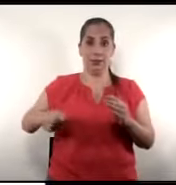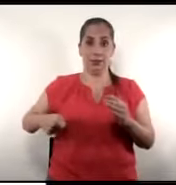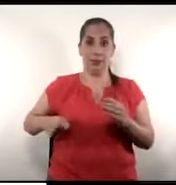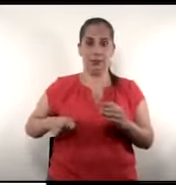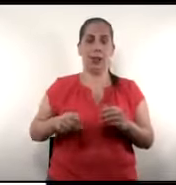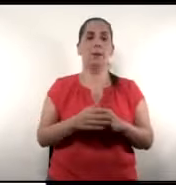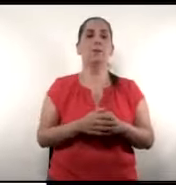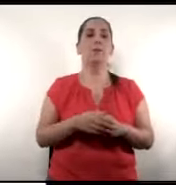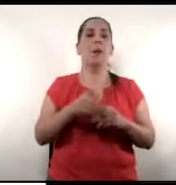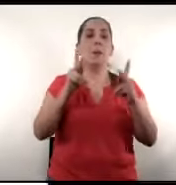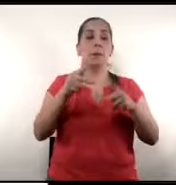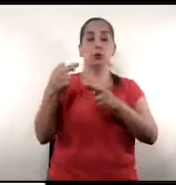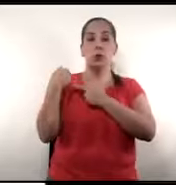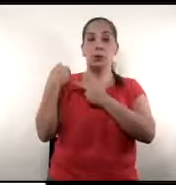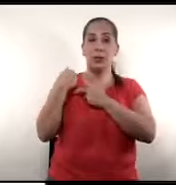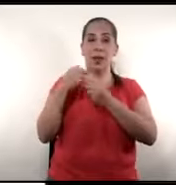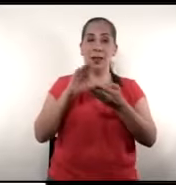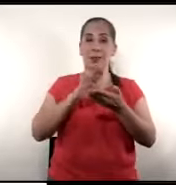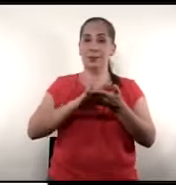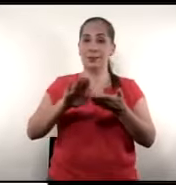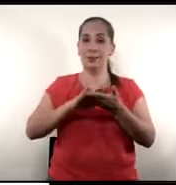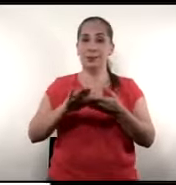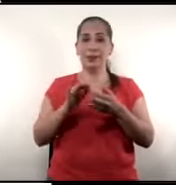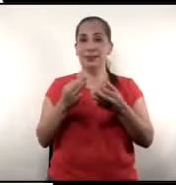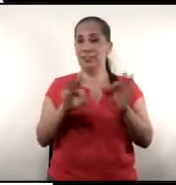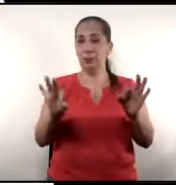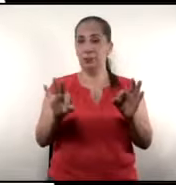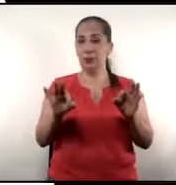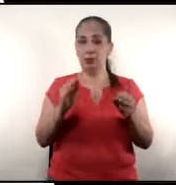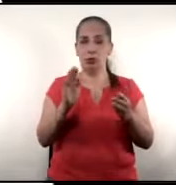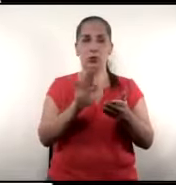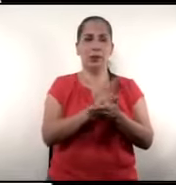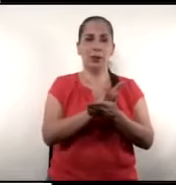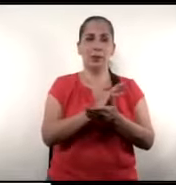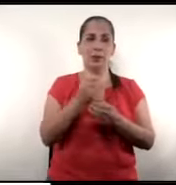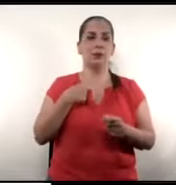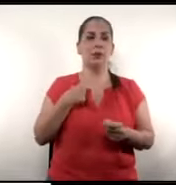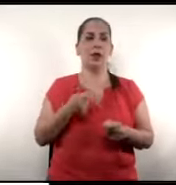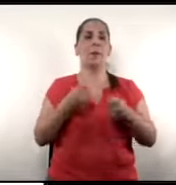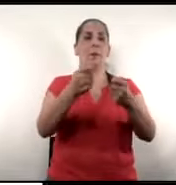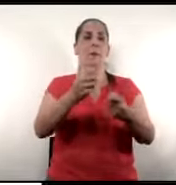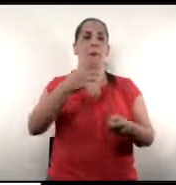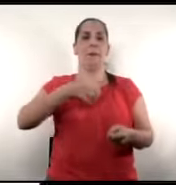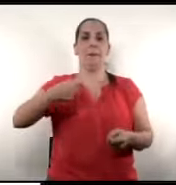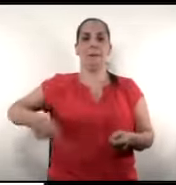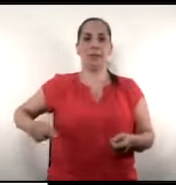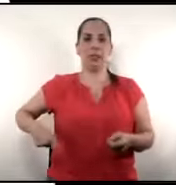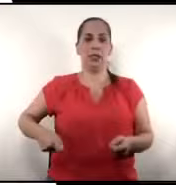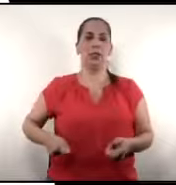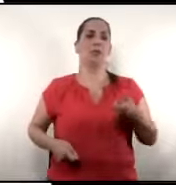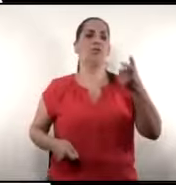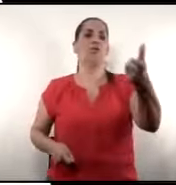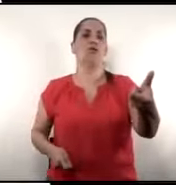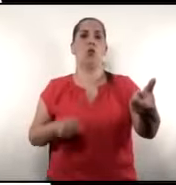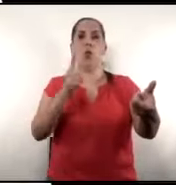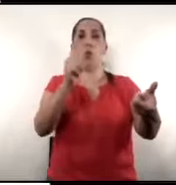de simplificación de trámites venía y le presentaba al presidente un decreto de este tamaño, eliminando 50